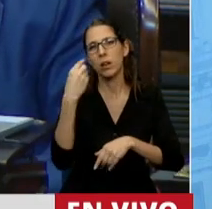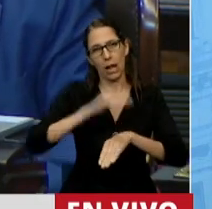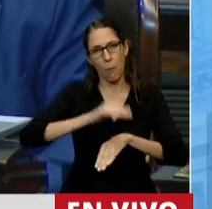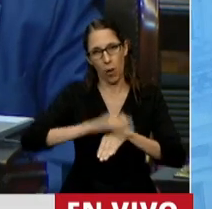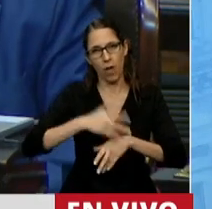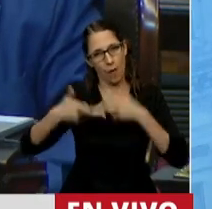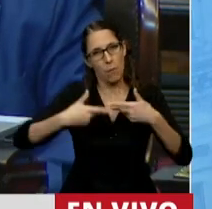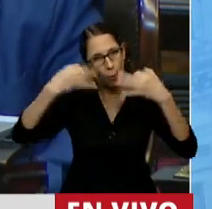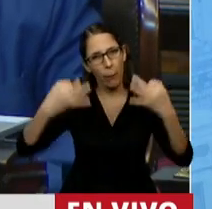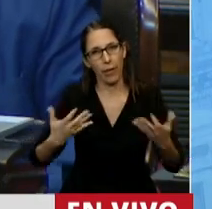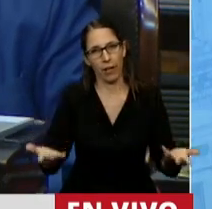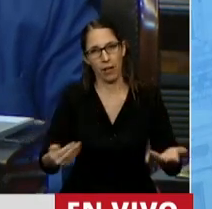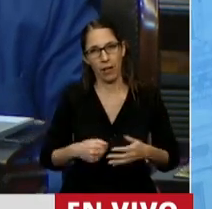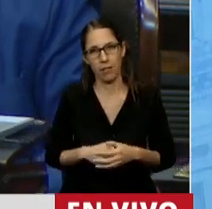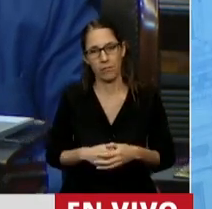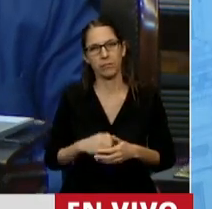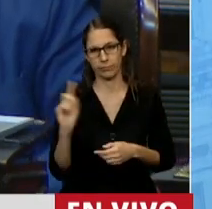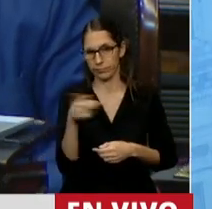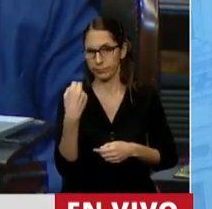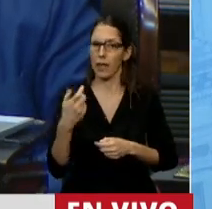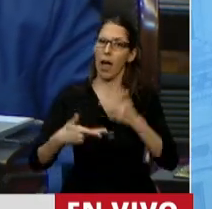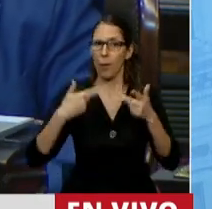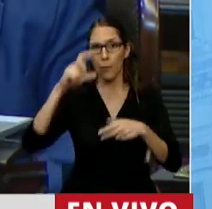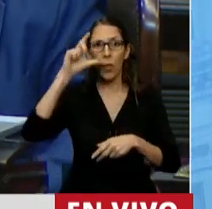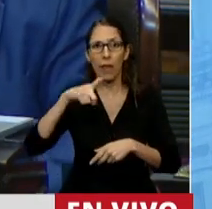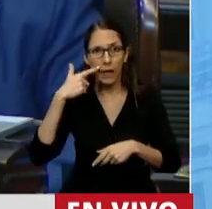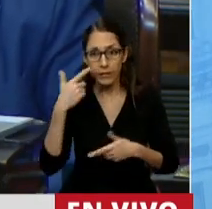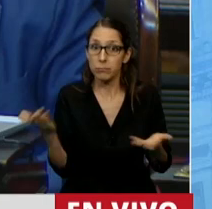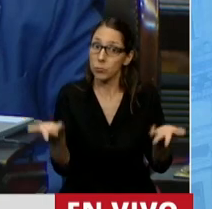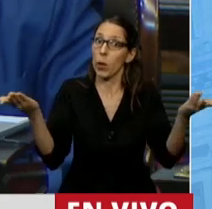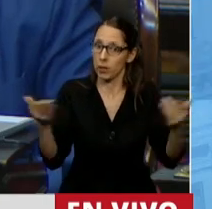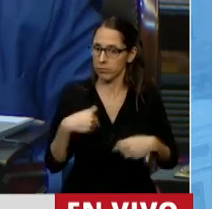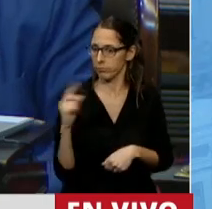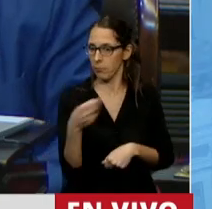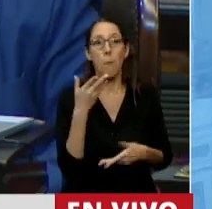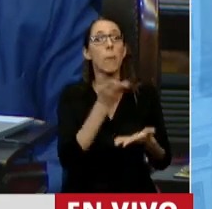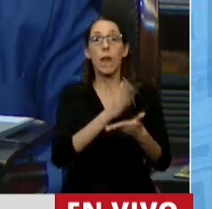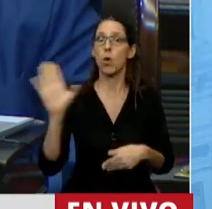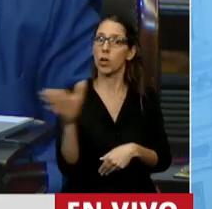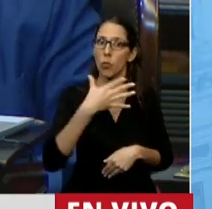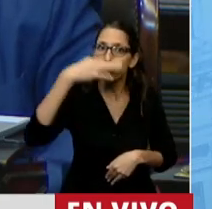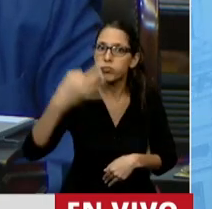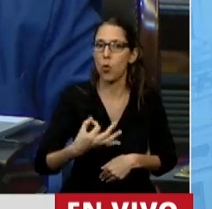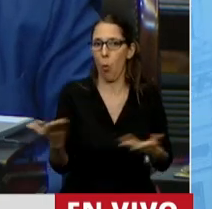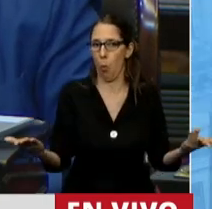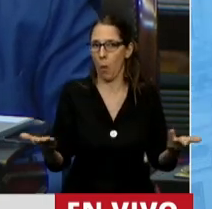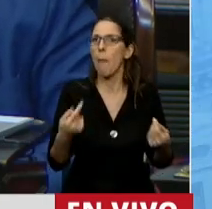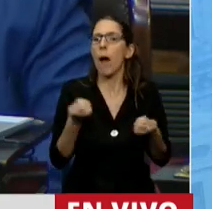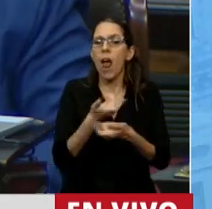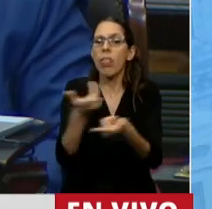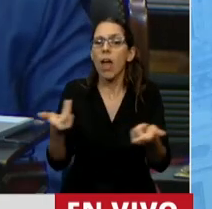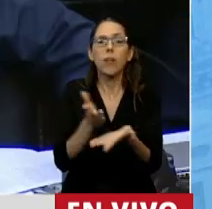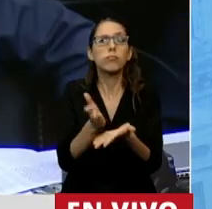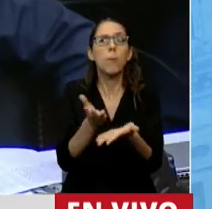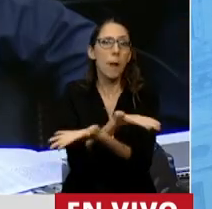responsabilidad y exijamos claramente el cumplimiento a todos y a todas y para todos y para